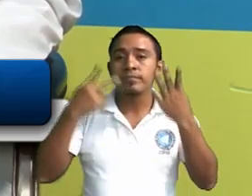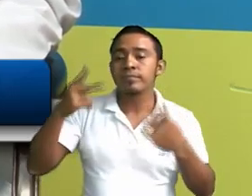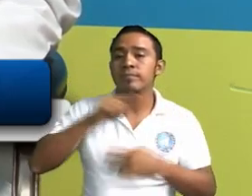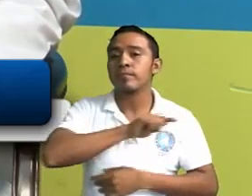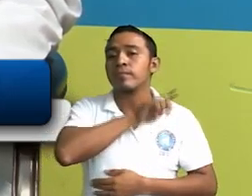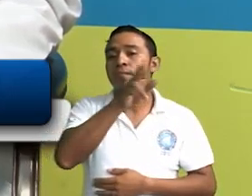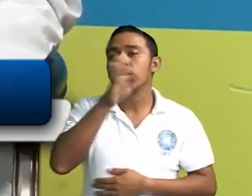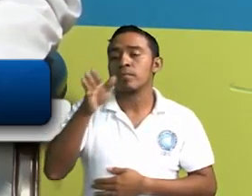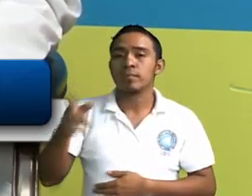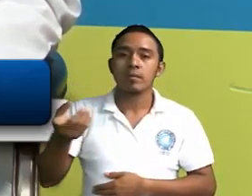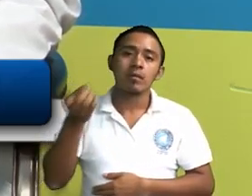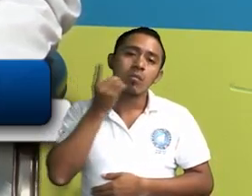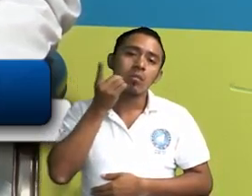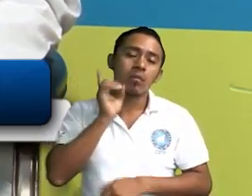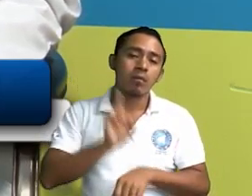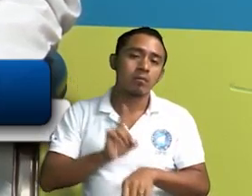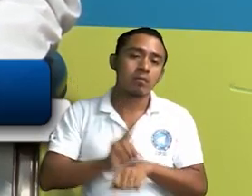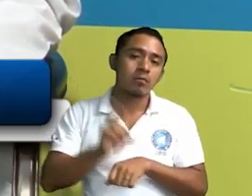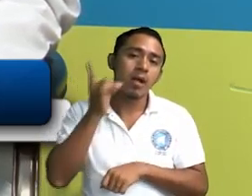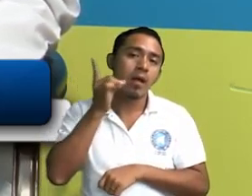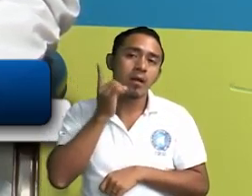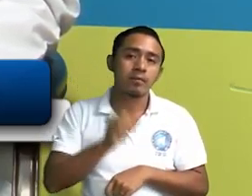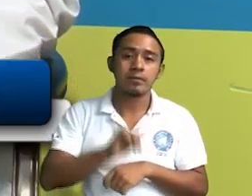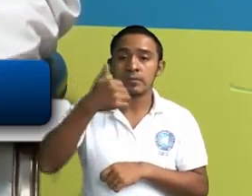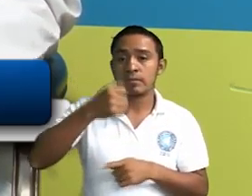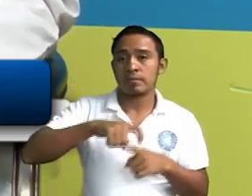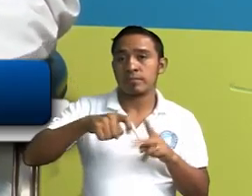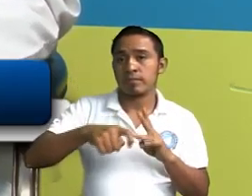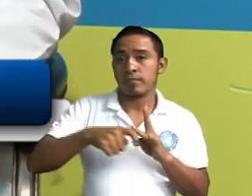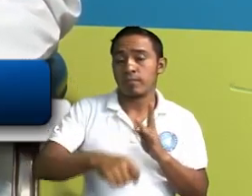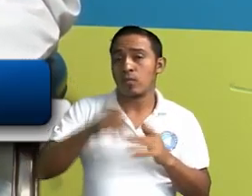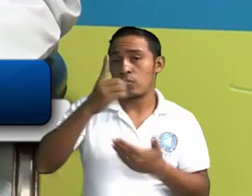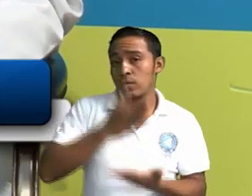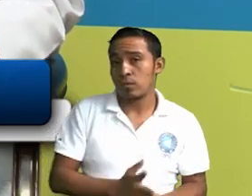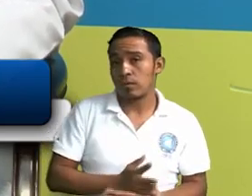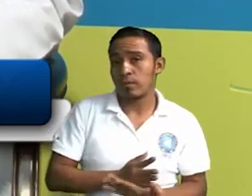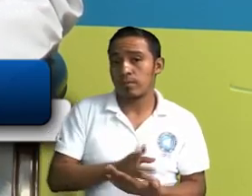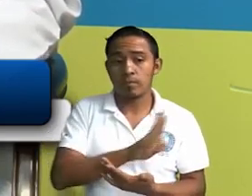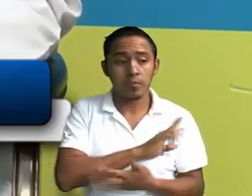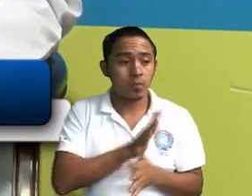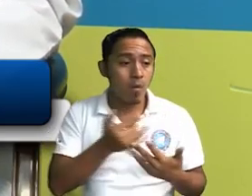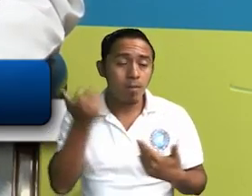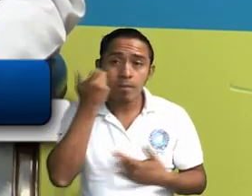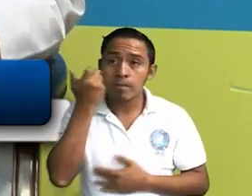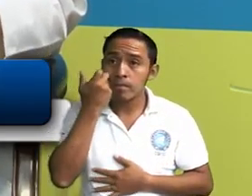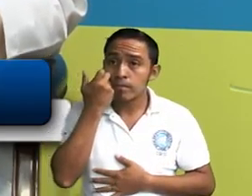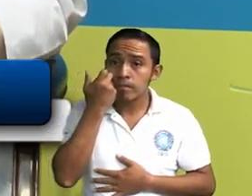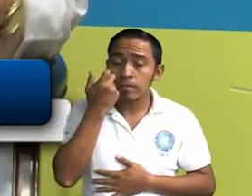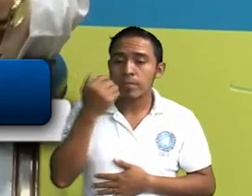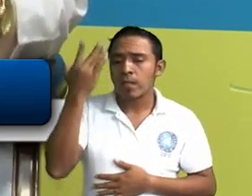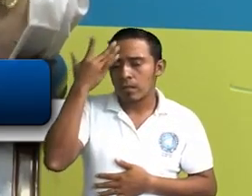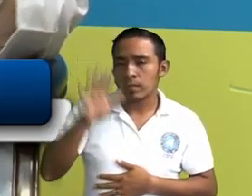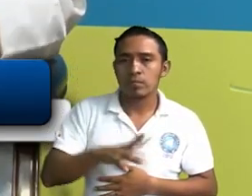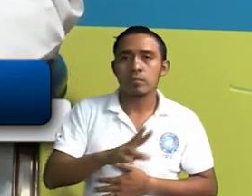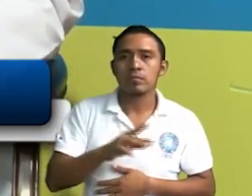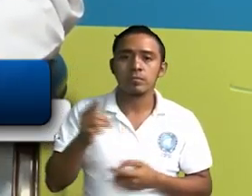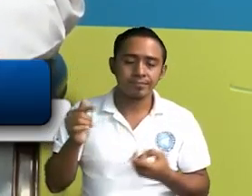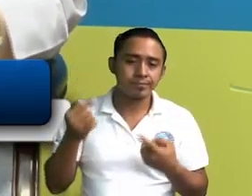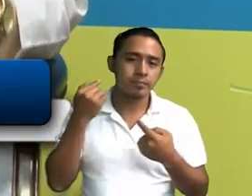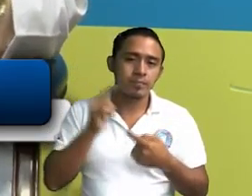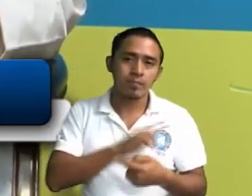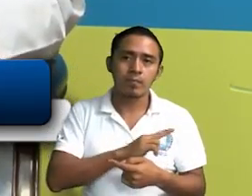al odontólogo en este caso cada seis meses una vez que no hay ninguna patología es decir si ya sabemos que las caries están